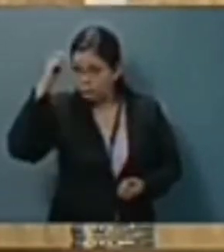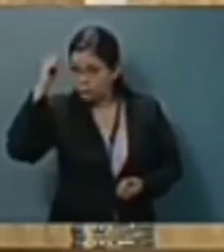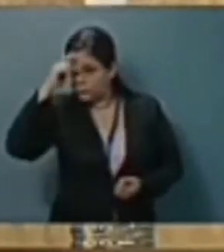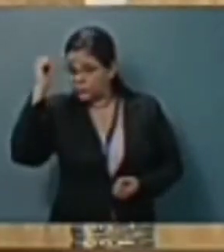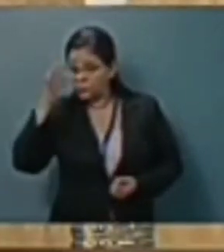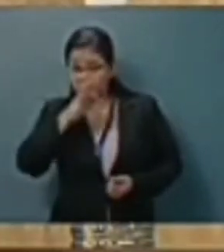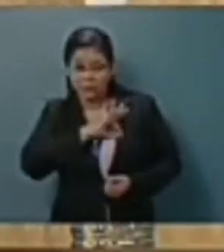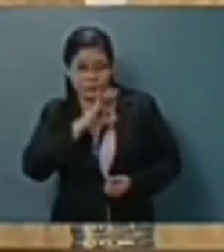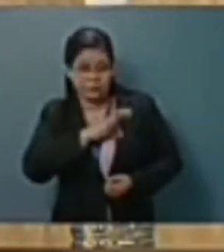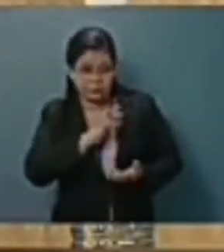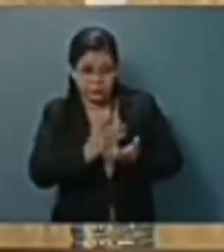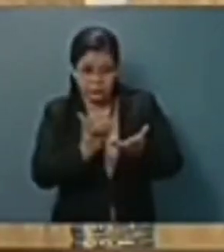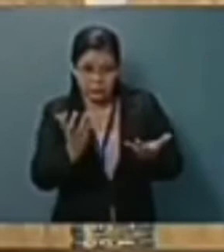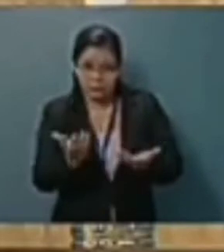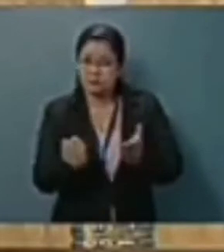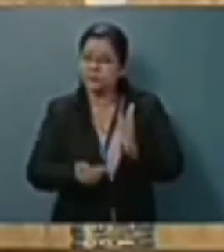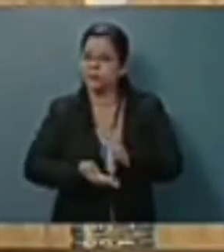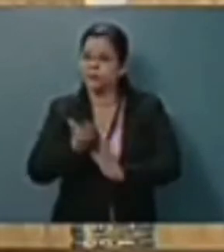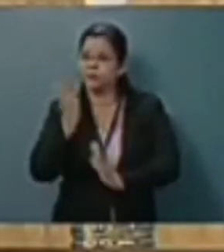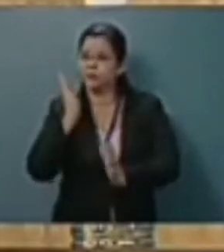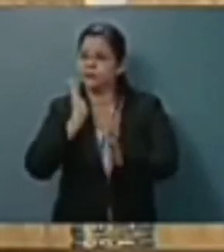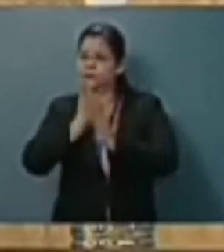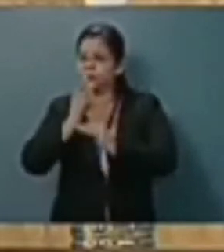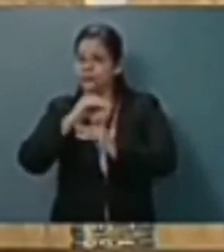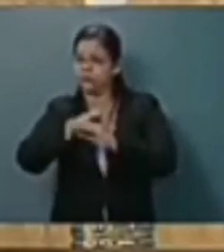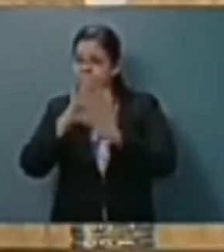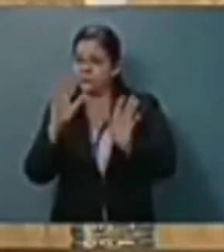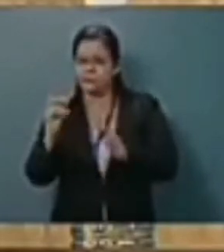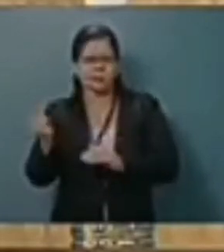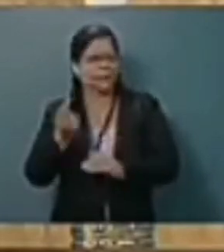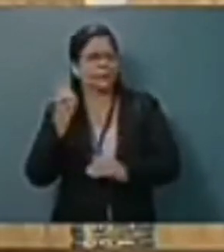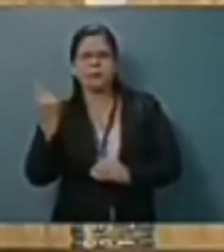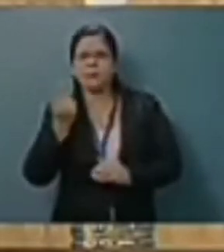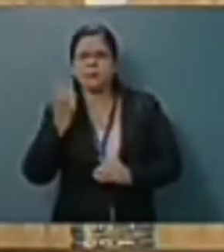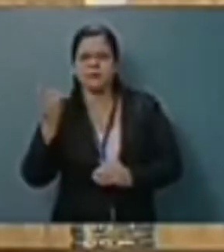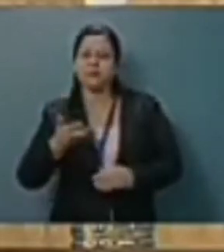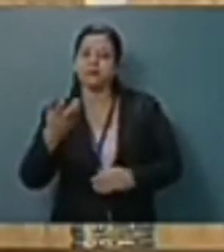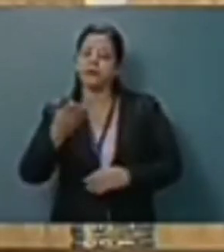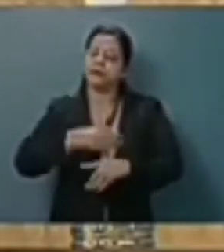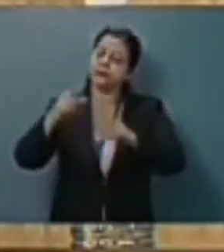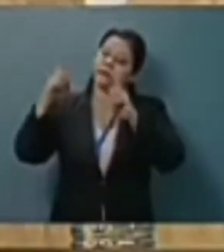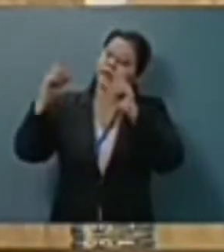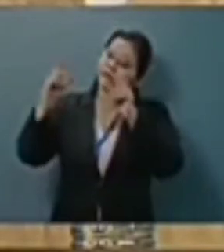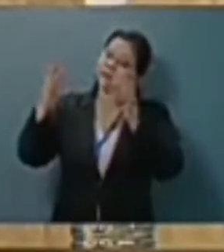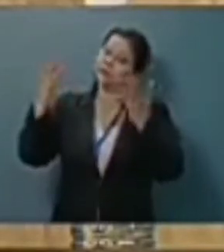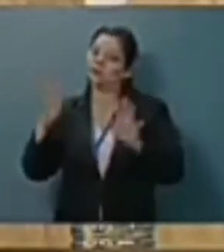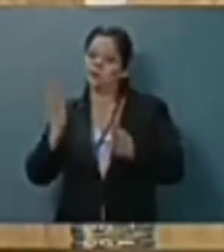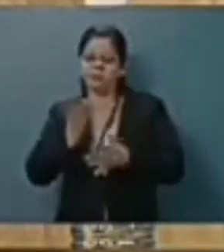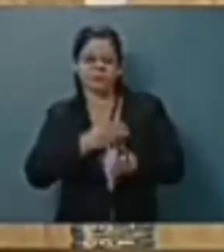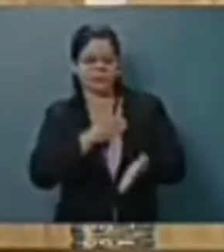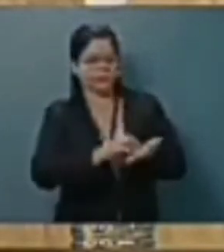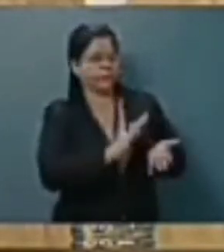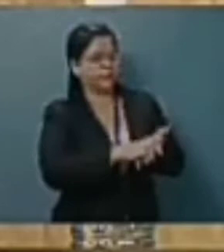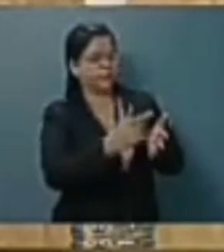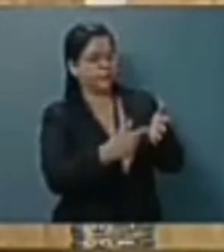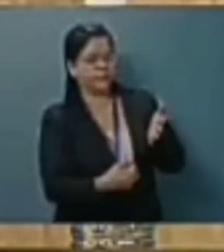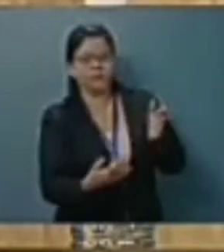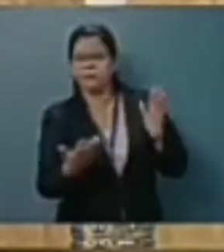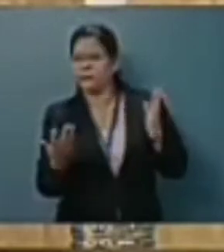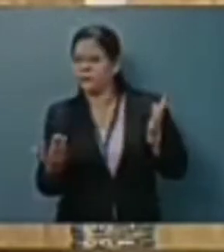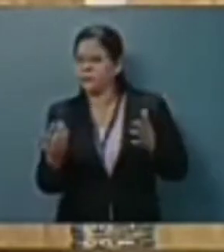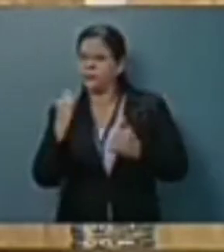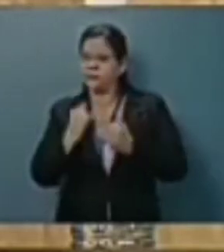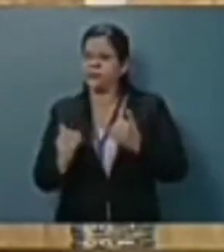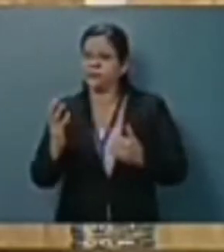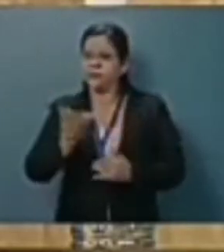las mayorías y de una manera transparente, no simplemente para tomarnos la foto y decir creamos una ley, porque al final, aparte